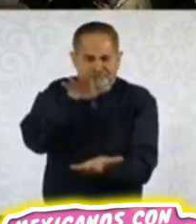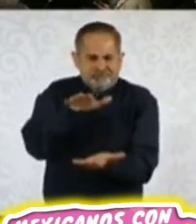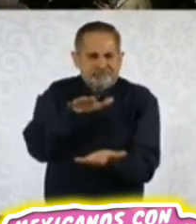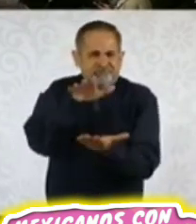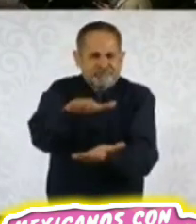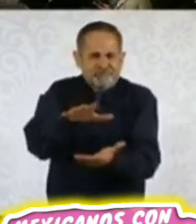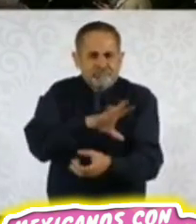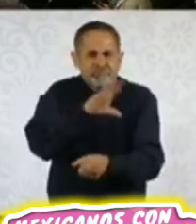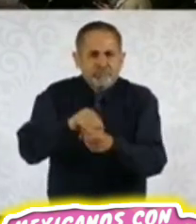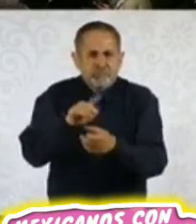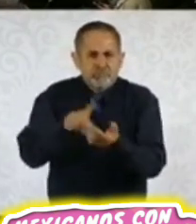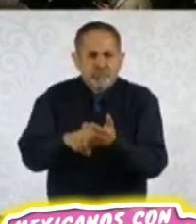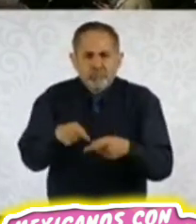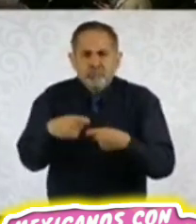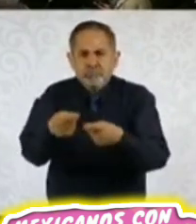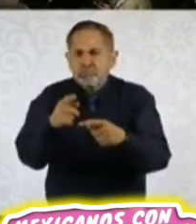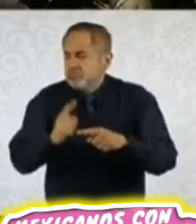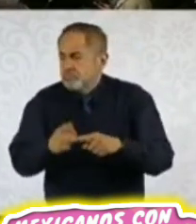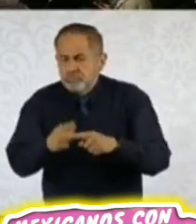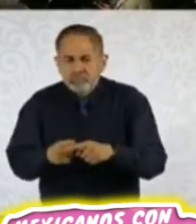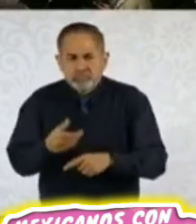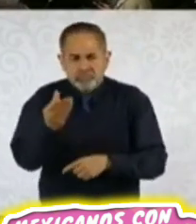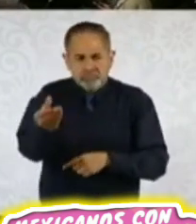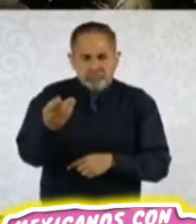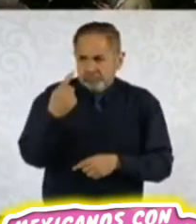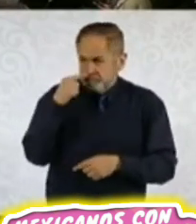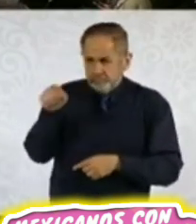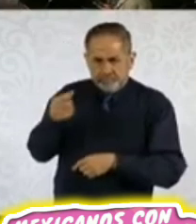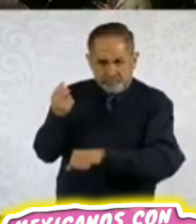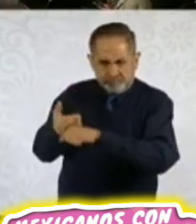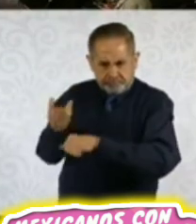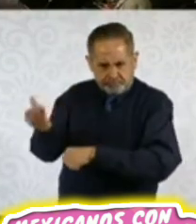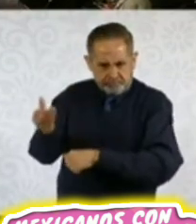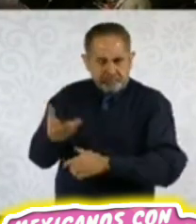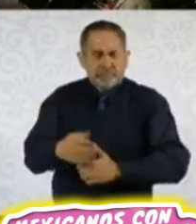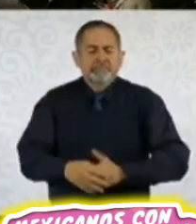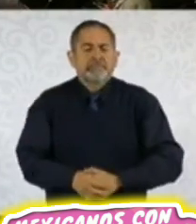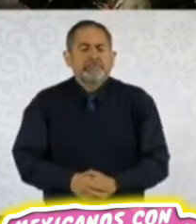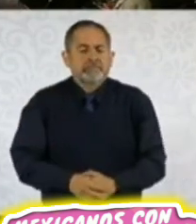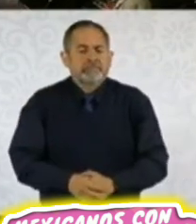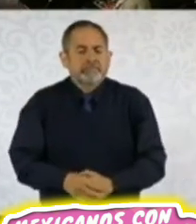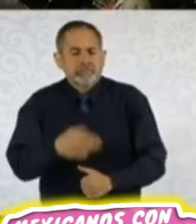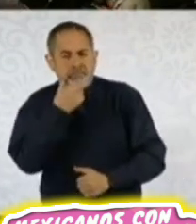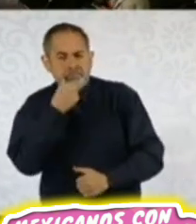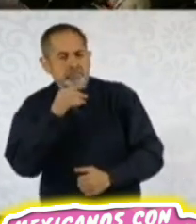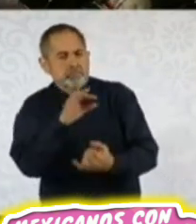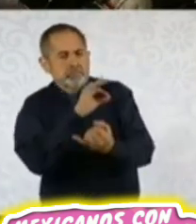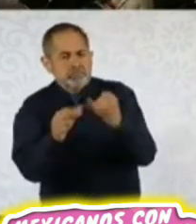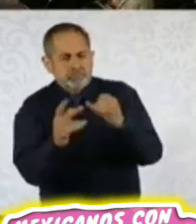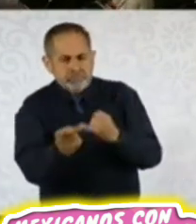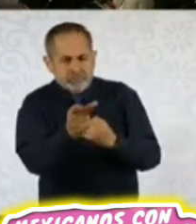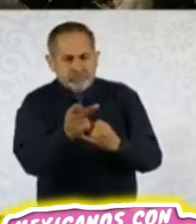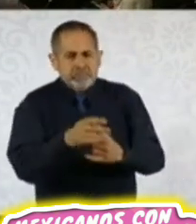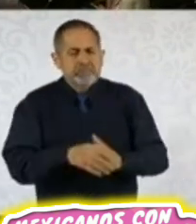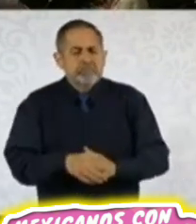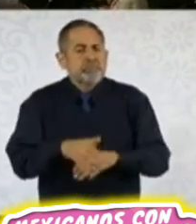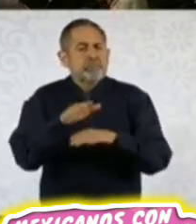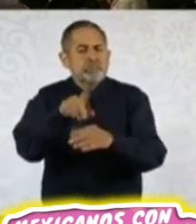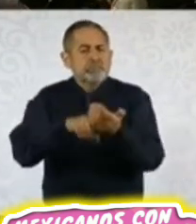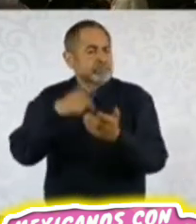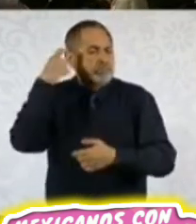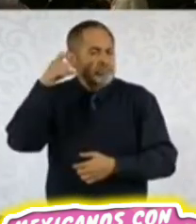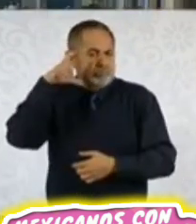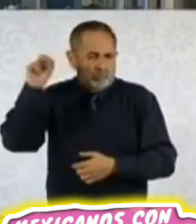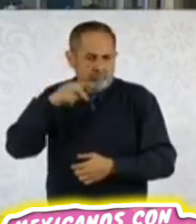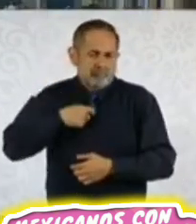una carpeta bastante… si nos hace favor ahora que está aquí. Y para terminar, Presidenta, en relación a Quintana Roo, yo soy